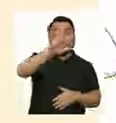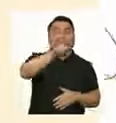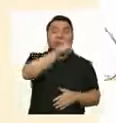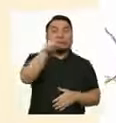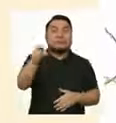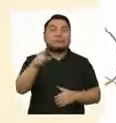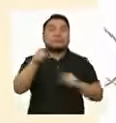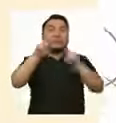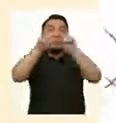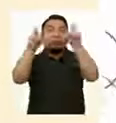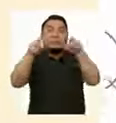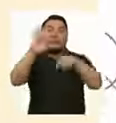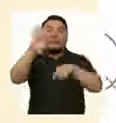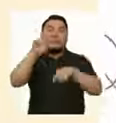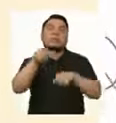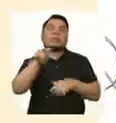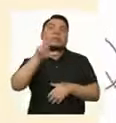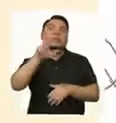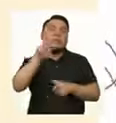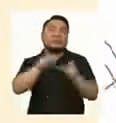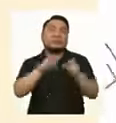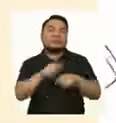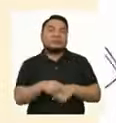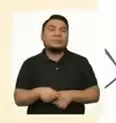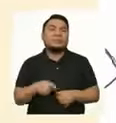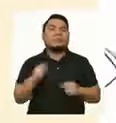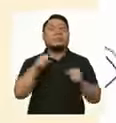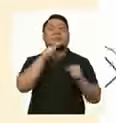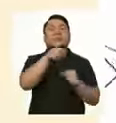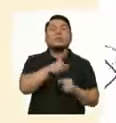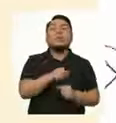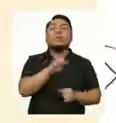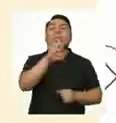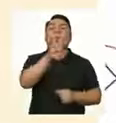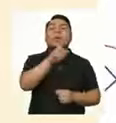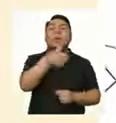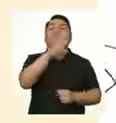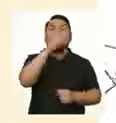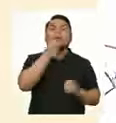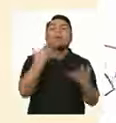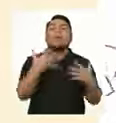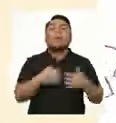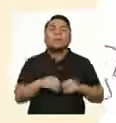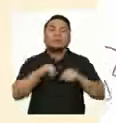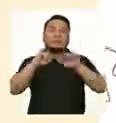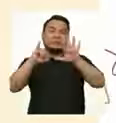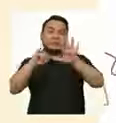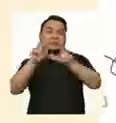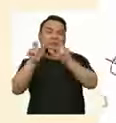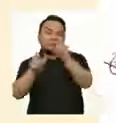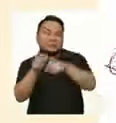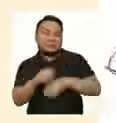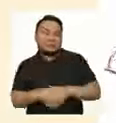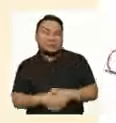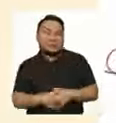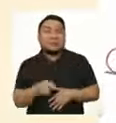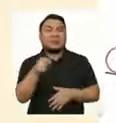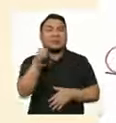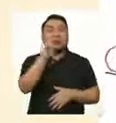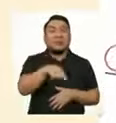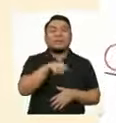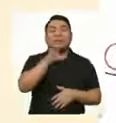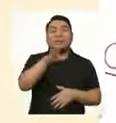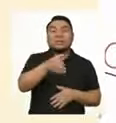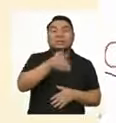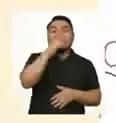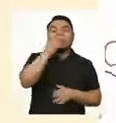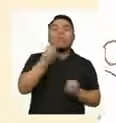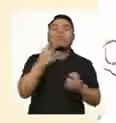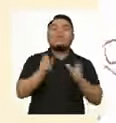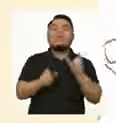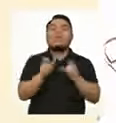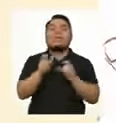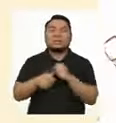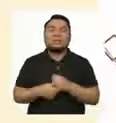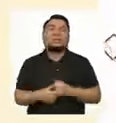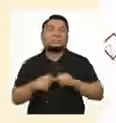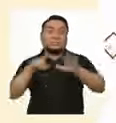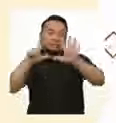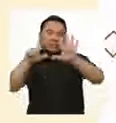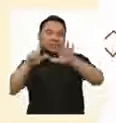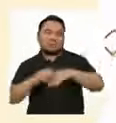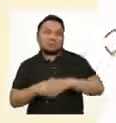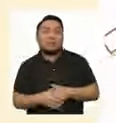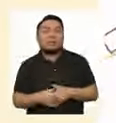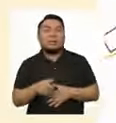agua, 3 personas. Consumen 4 vasos, 6 personas. Consumen 5 vasos, 7